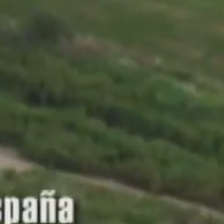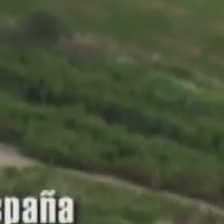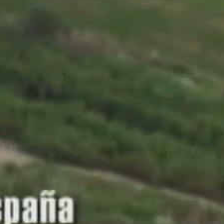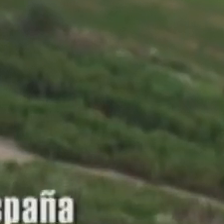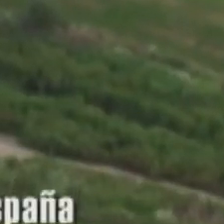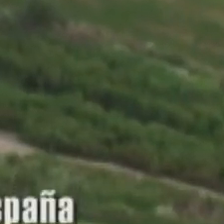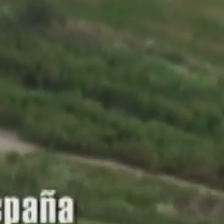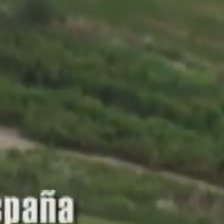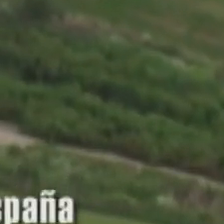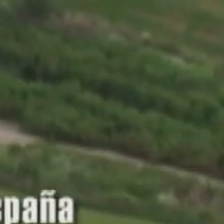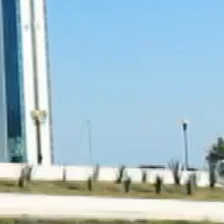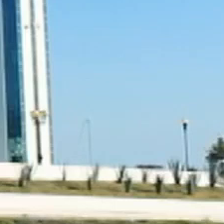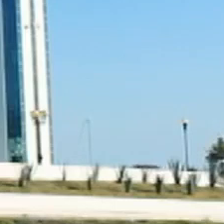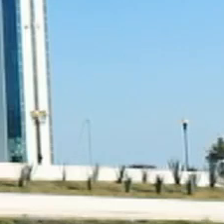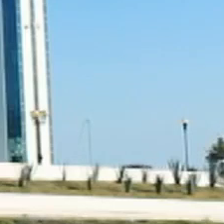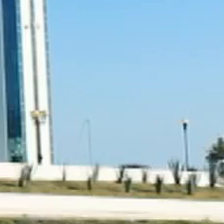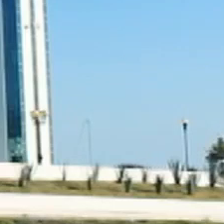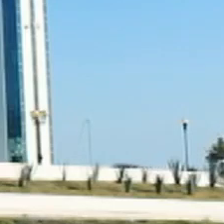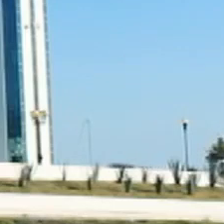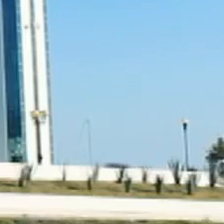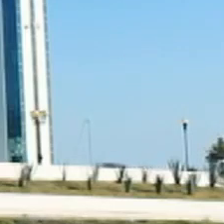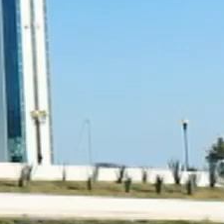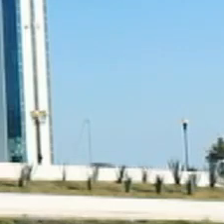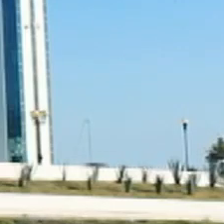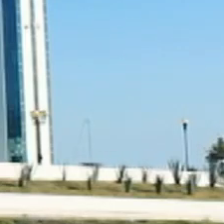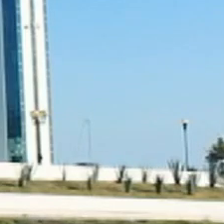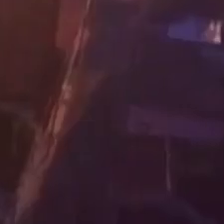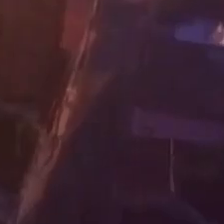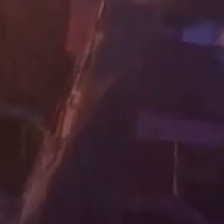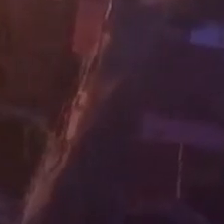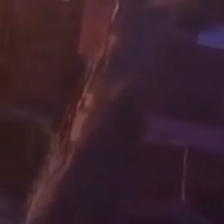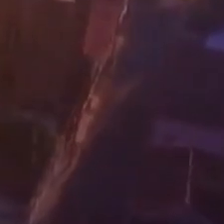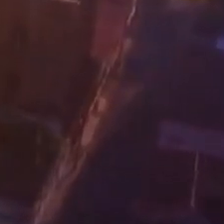Mi ciudad se vive diferente.